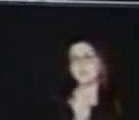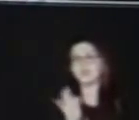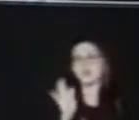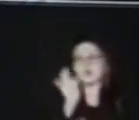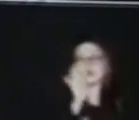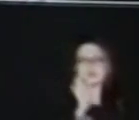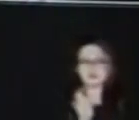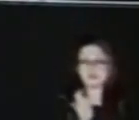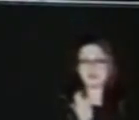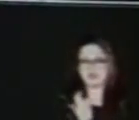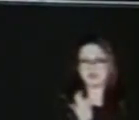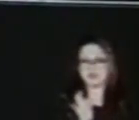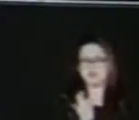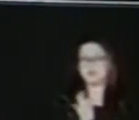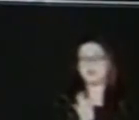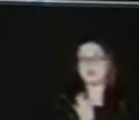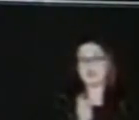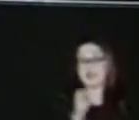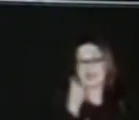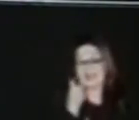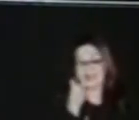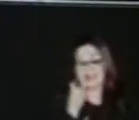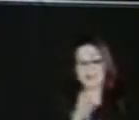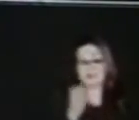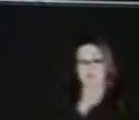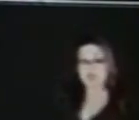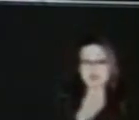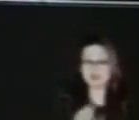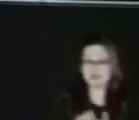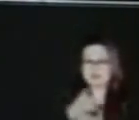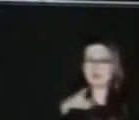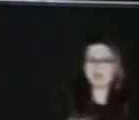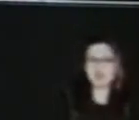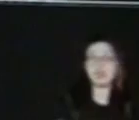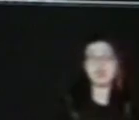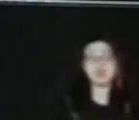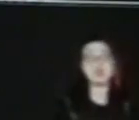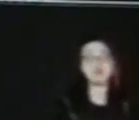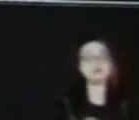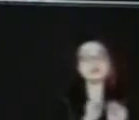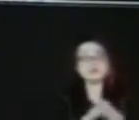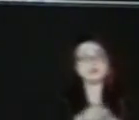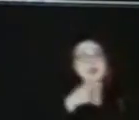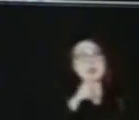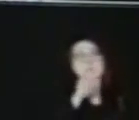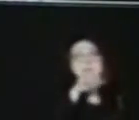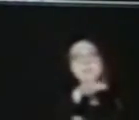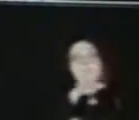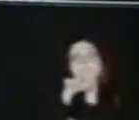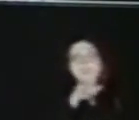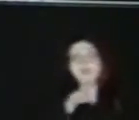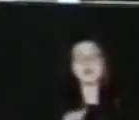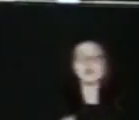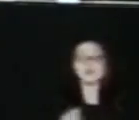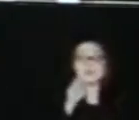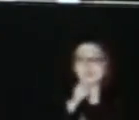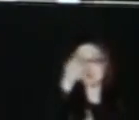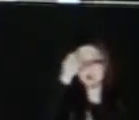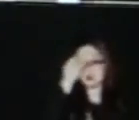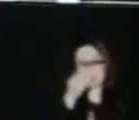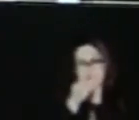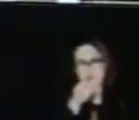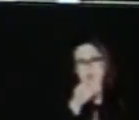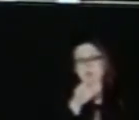1.9% de la incipiente inversión pública realizada por Pemex en el mismo